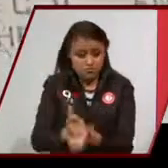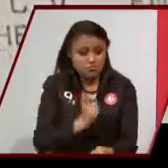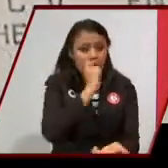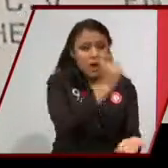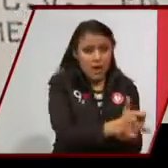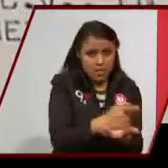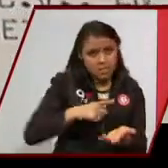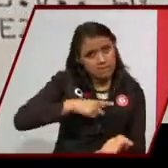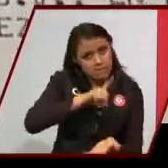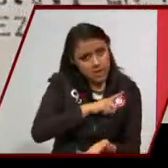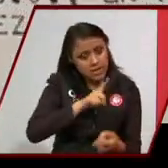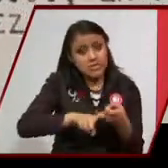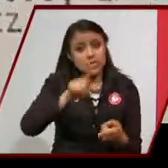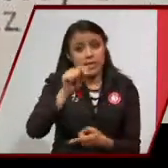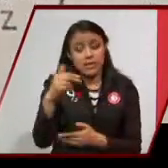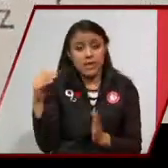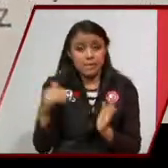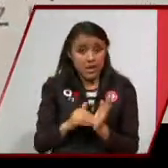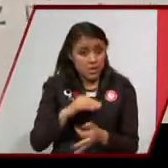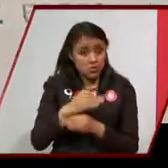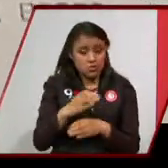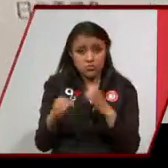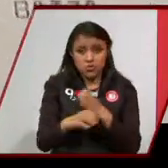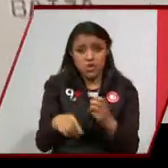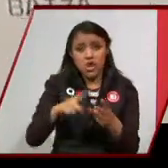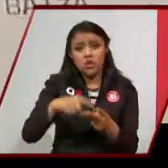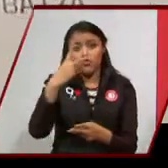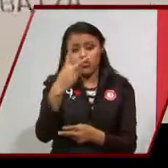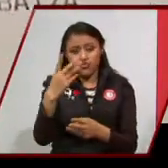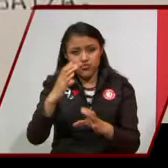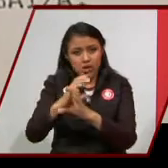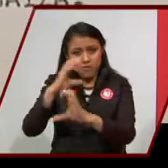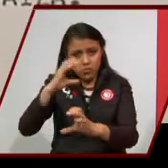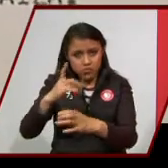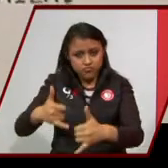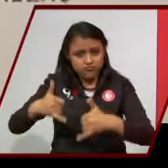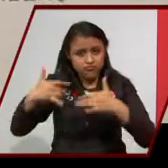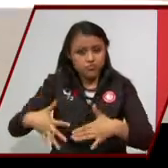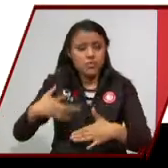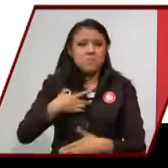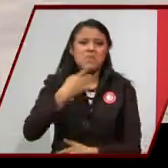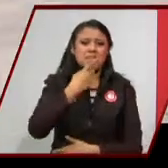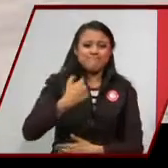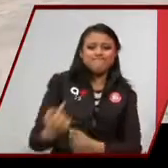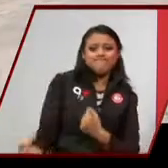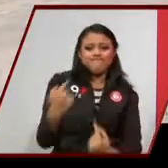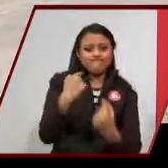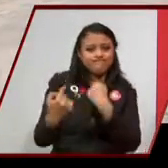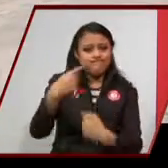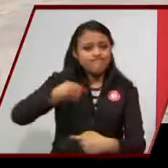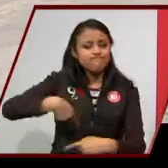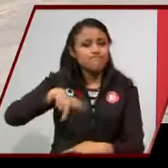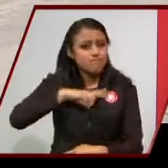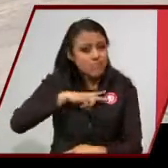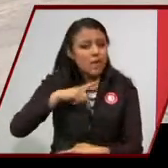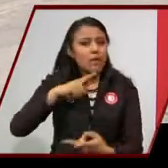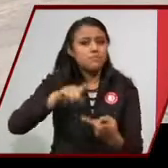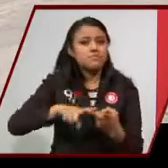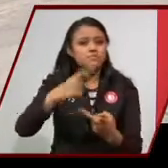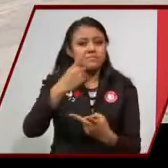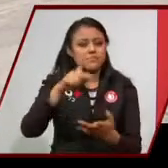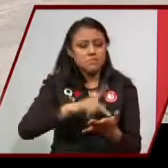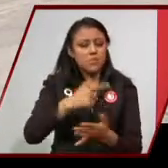200,000, 70,000 de mercancía, así como 2 camiones de carga. Me ha amenazado de muerte una vez, a mí, a mis hijos y a toda mi